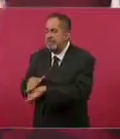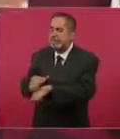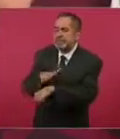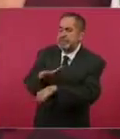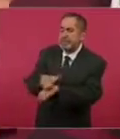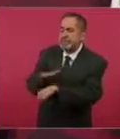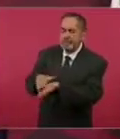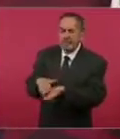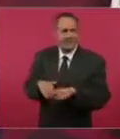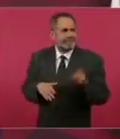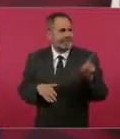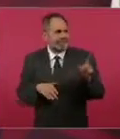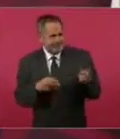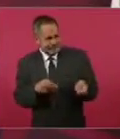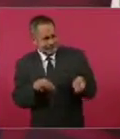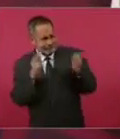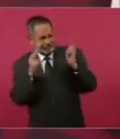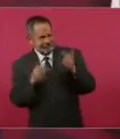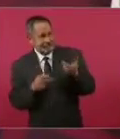Primero.